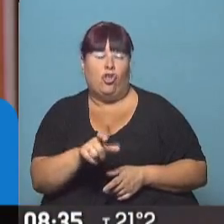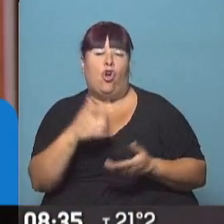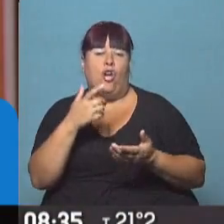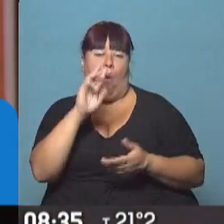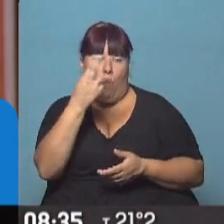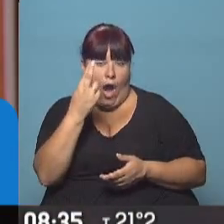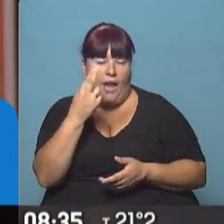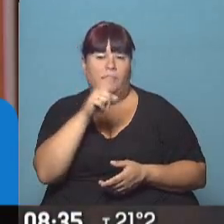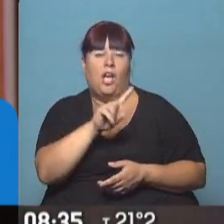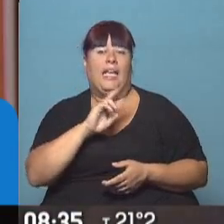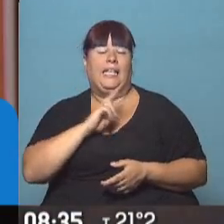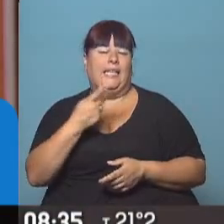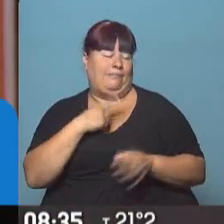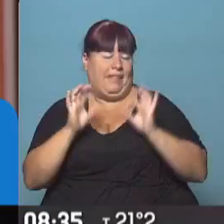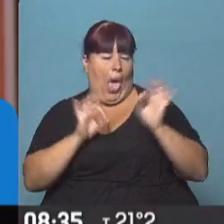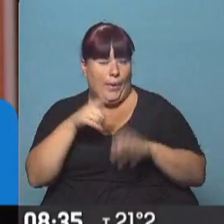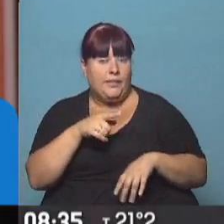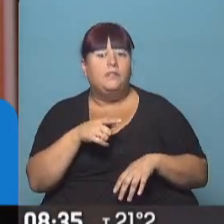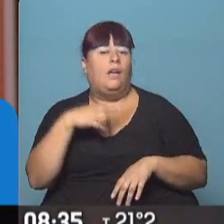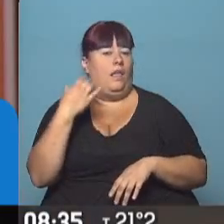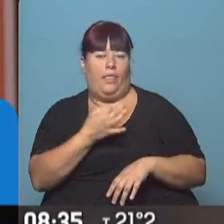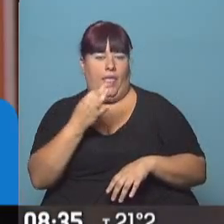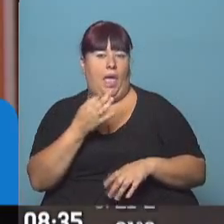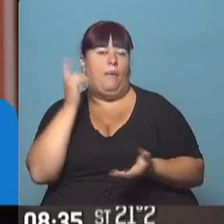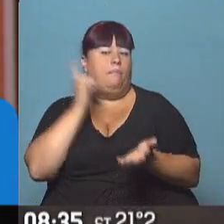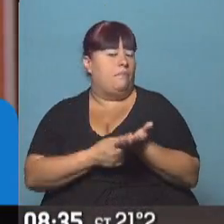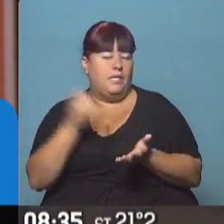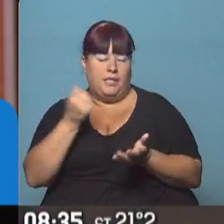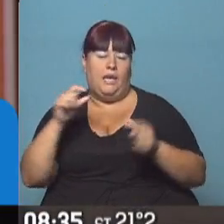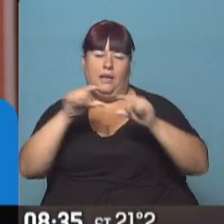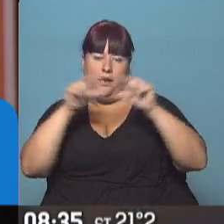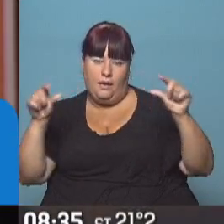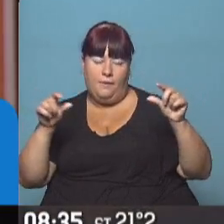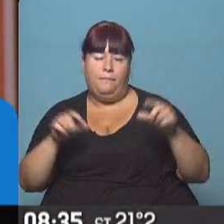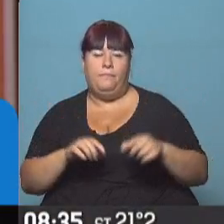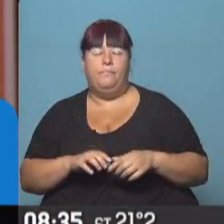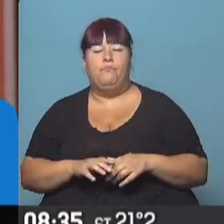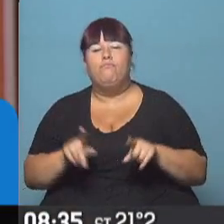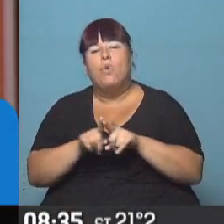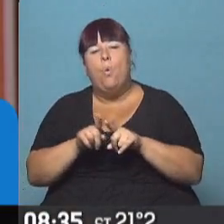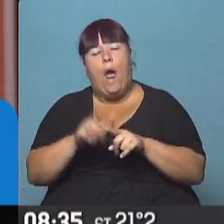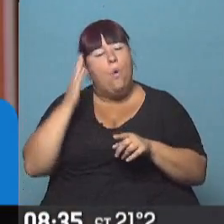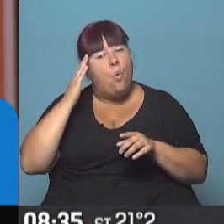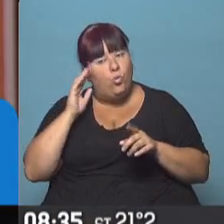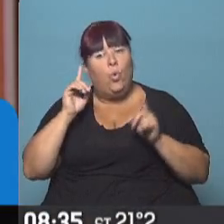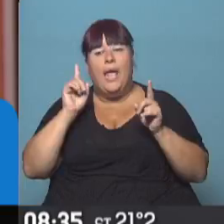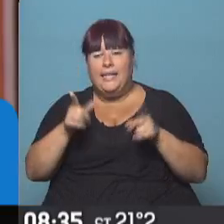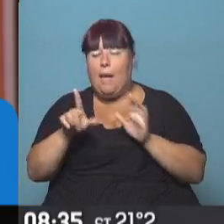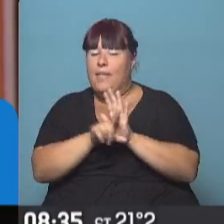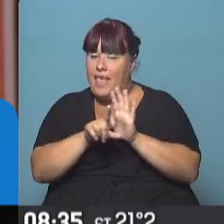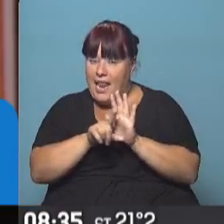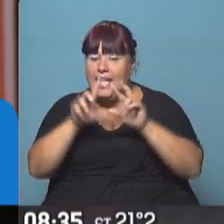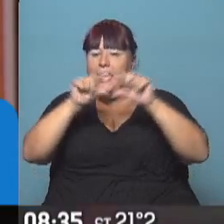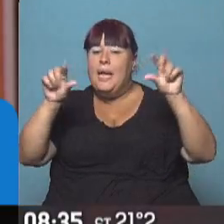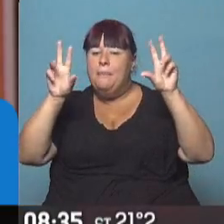víctima involucrada es un travesti, se intenta imponer desde el punto de vista cultural, pero también legal,